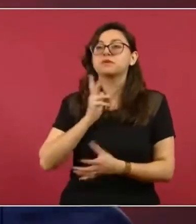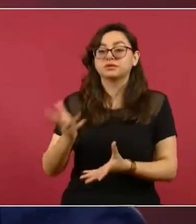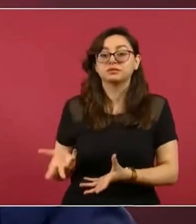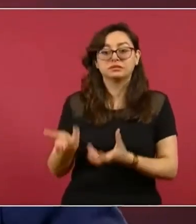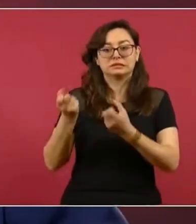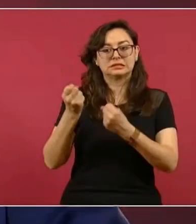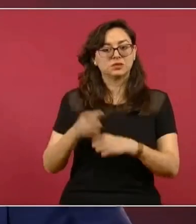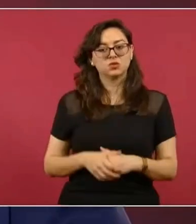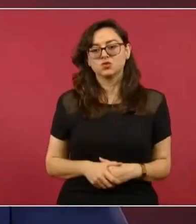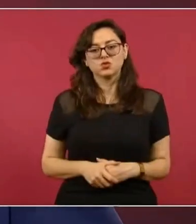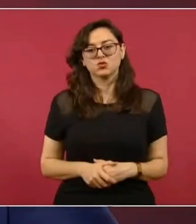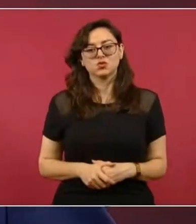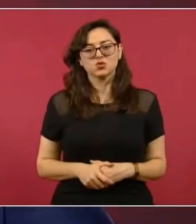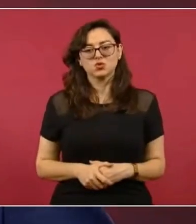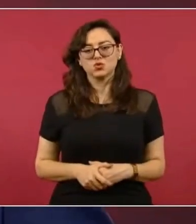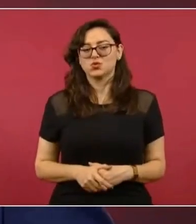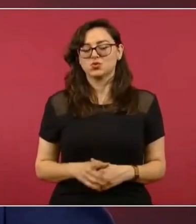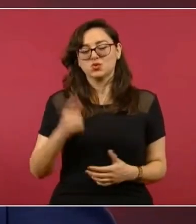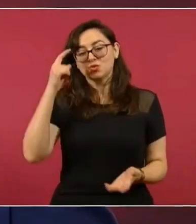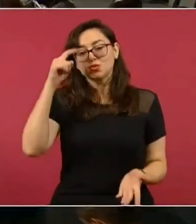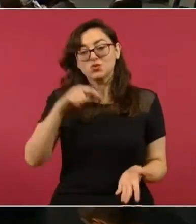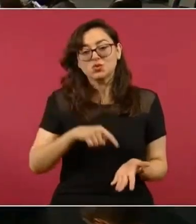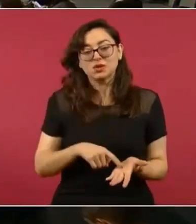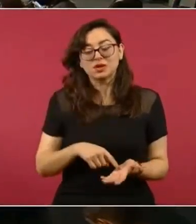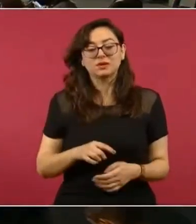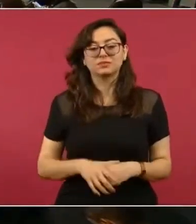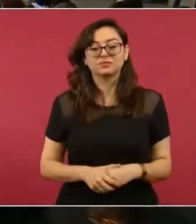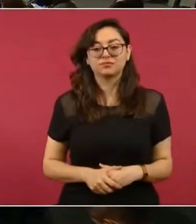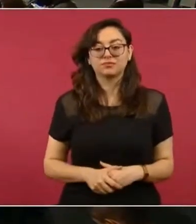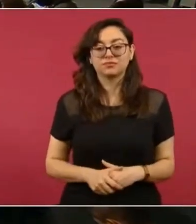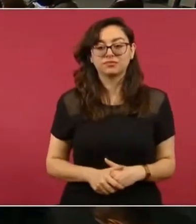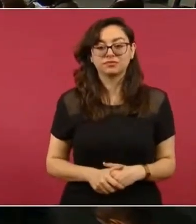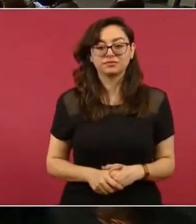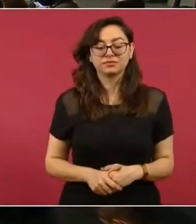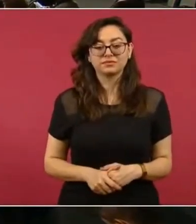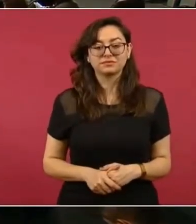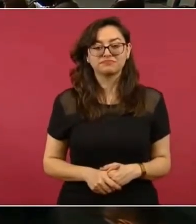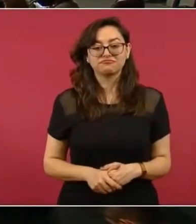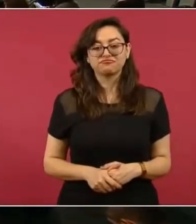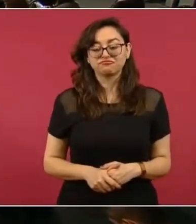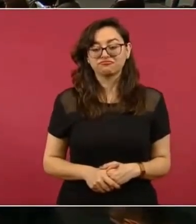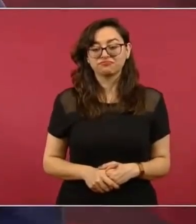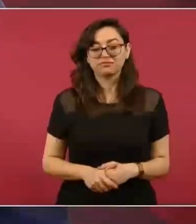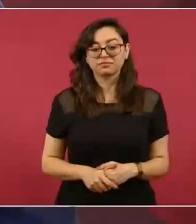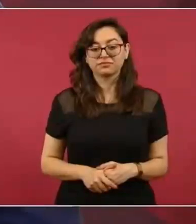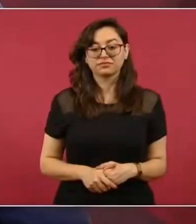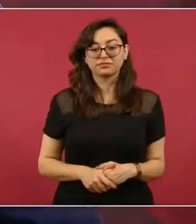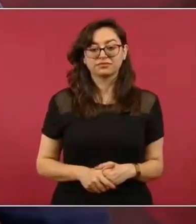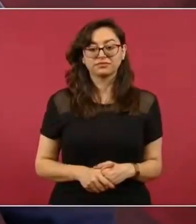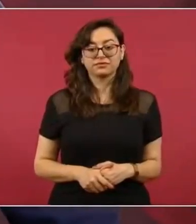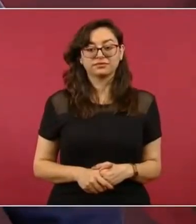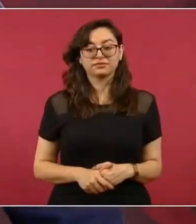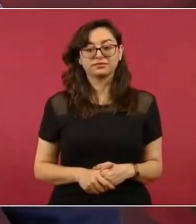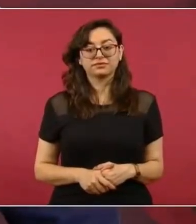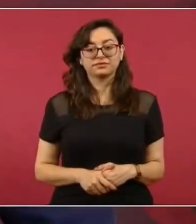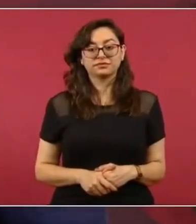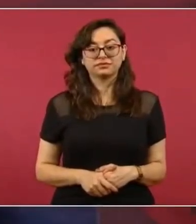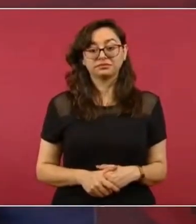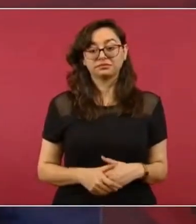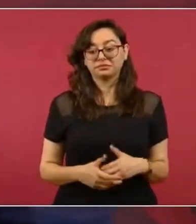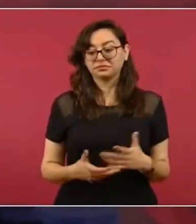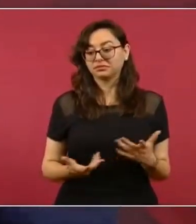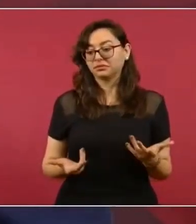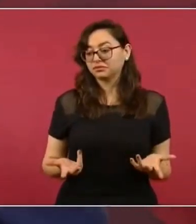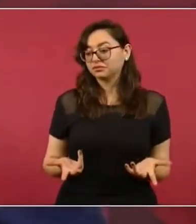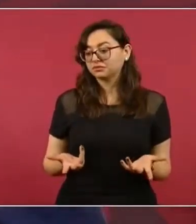no piensan igual. ¿Considera que habrá Es más como asistentes? si los invitáramos a